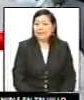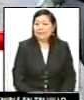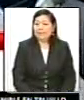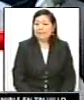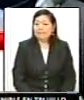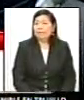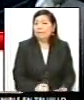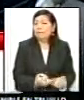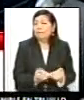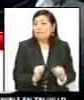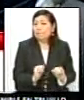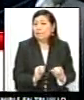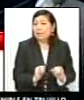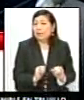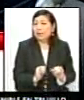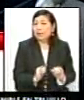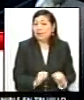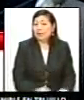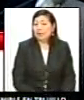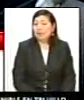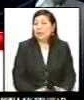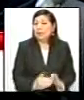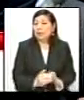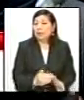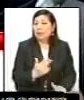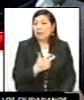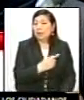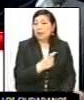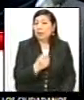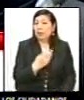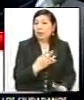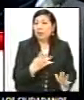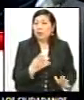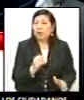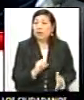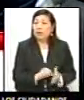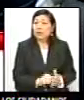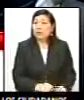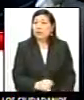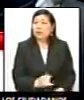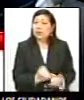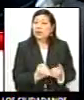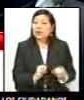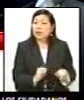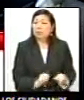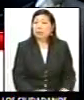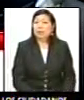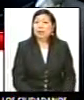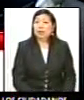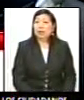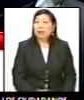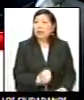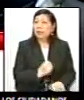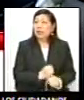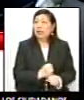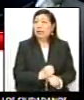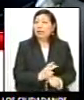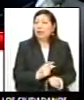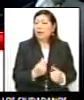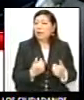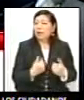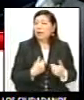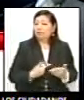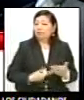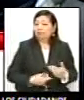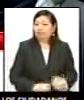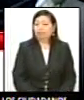La independencia en el ejercicio, el artículo 139, inciso 2, la independencia en el ejercicio de la función jurisdiccional, ninguna autoridad puede abocarse